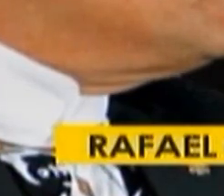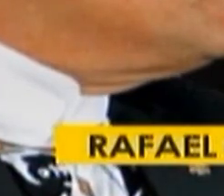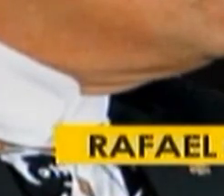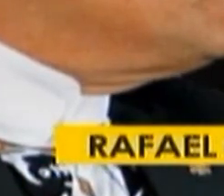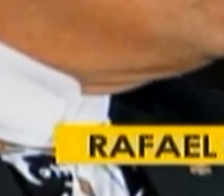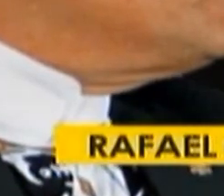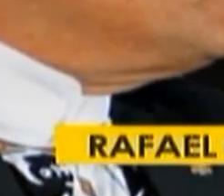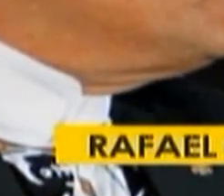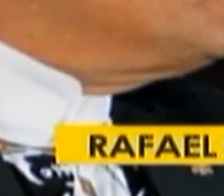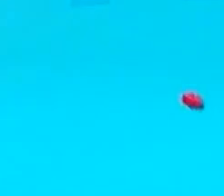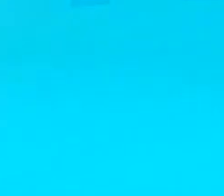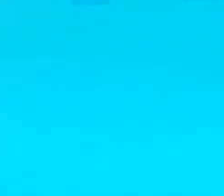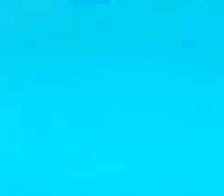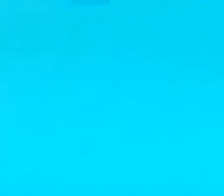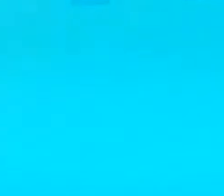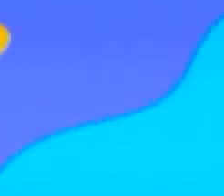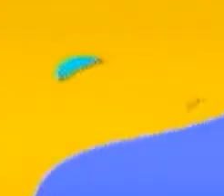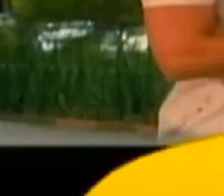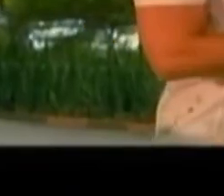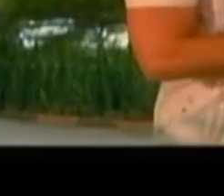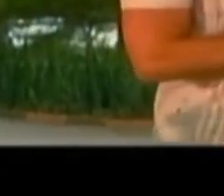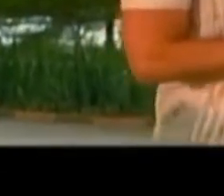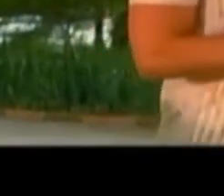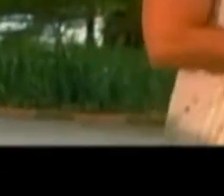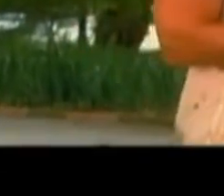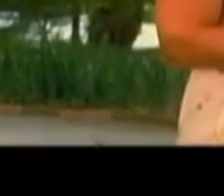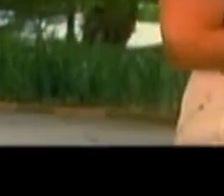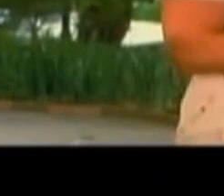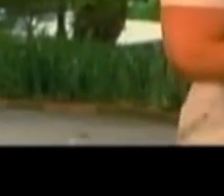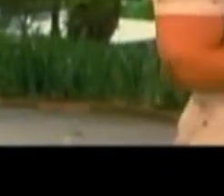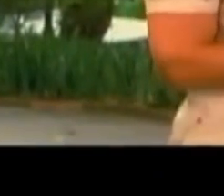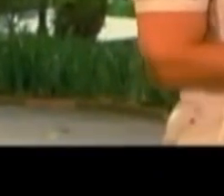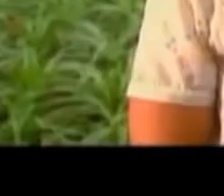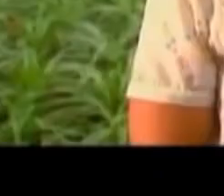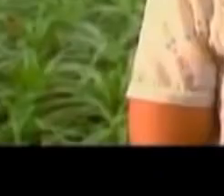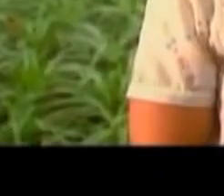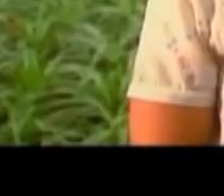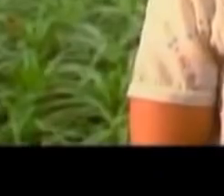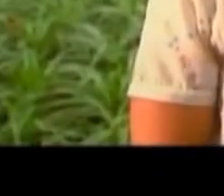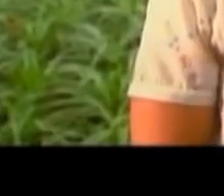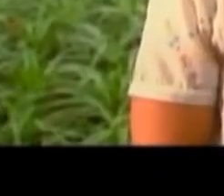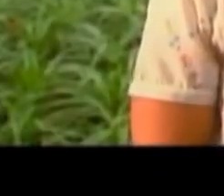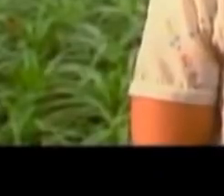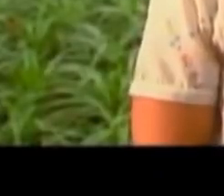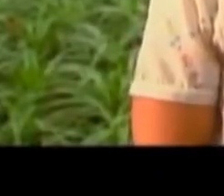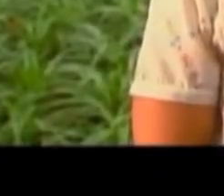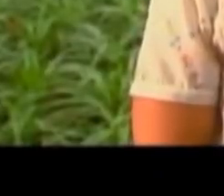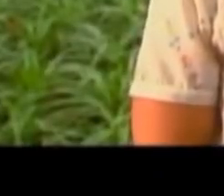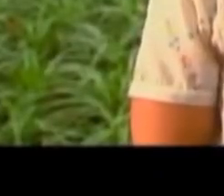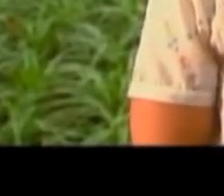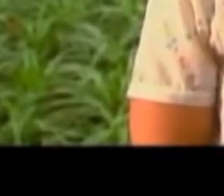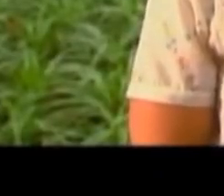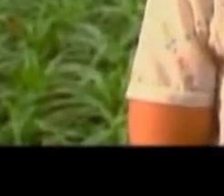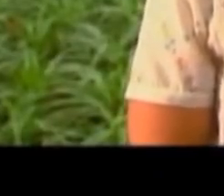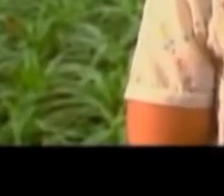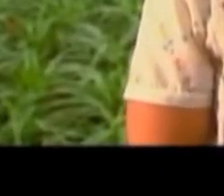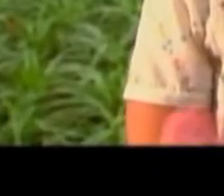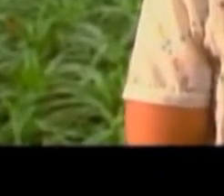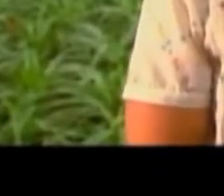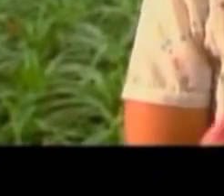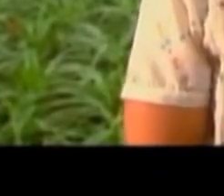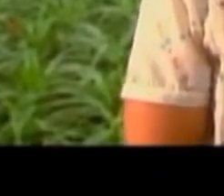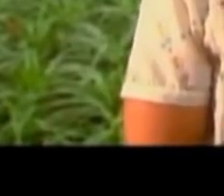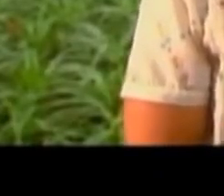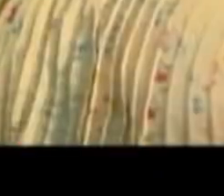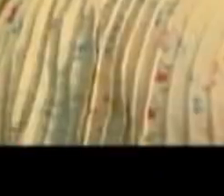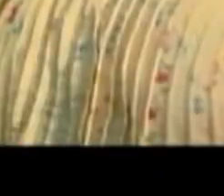noche, Canal 1. Mañana, la inversión depende de Rosa. Y me gusta conversar con los empleados de